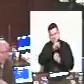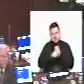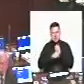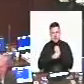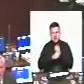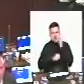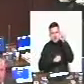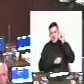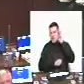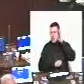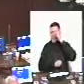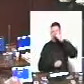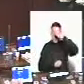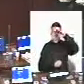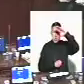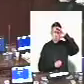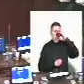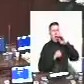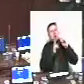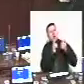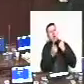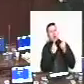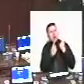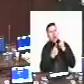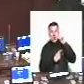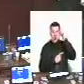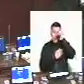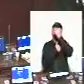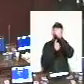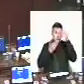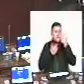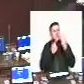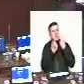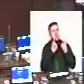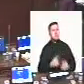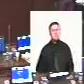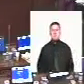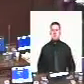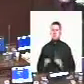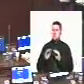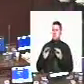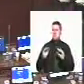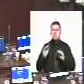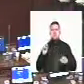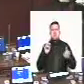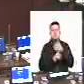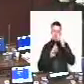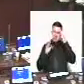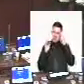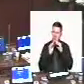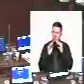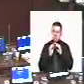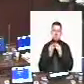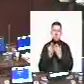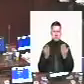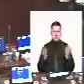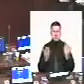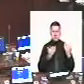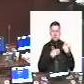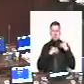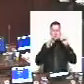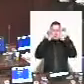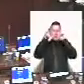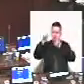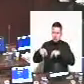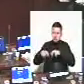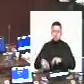instalada la mesa de negociaciones en Cuba entre representantes del gobierno y la FARC y anunciado con gran logro el acuerdo entre las partes respecto al